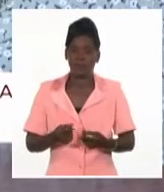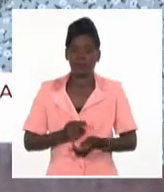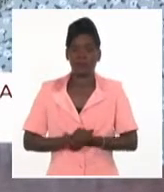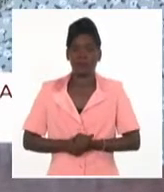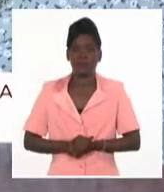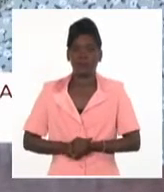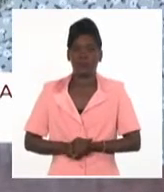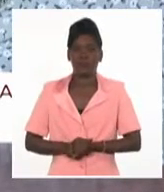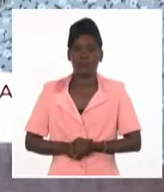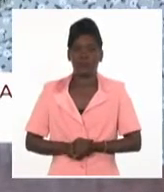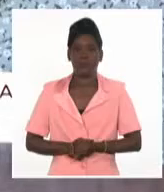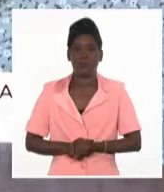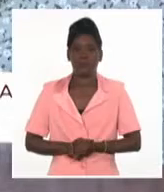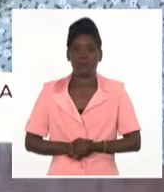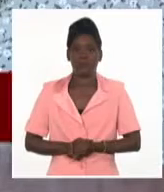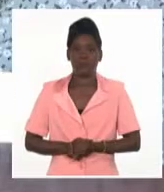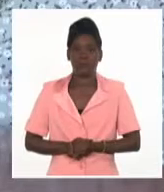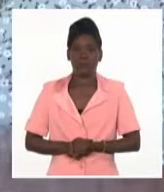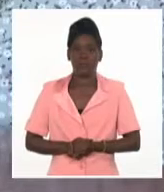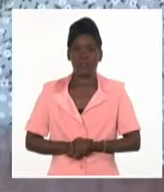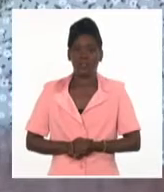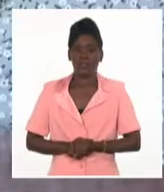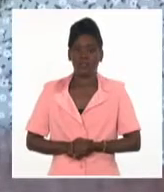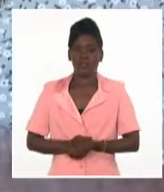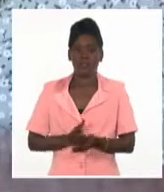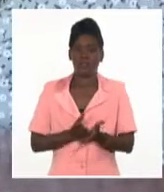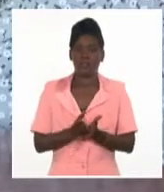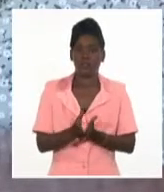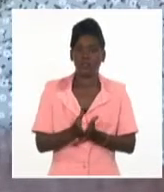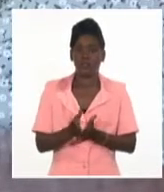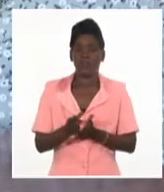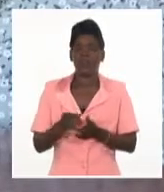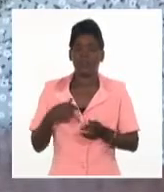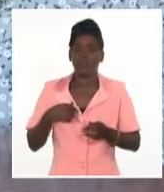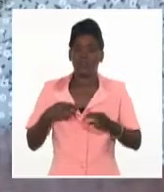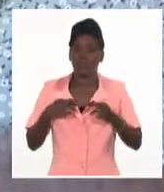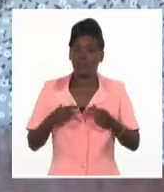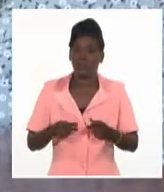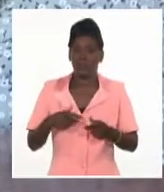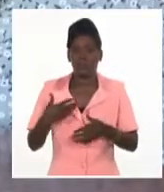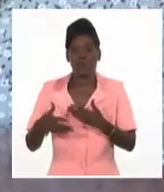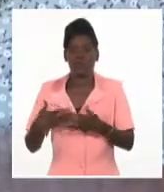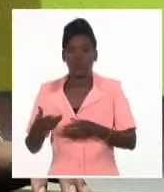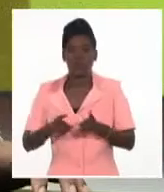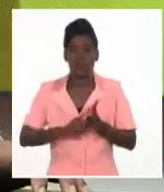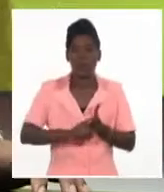el país y que son también una continuidad de esto que he dicho de redes y cadenas migratorias.